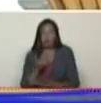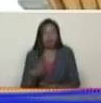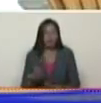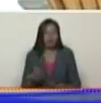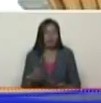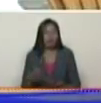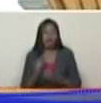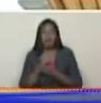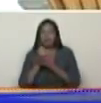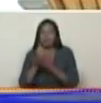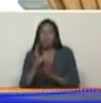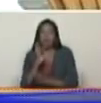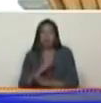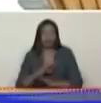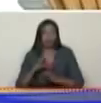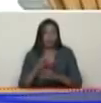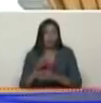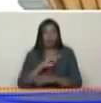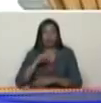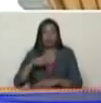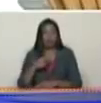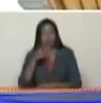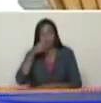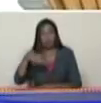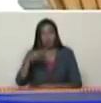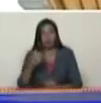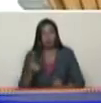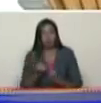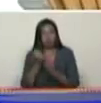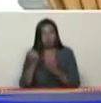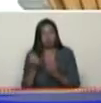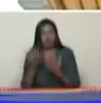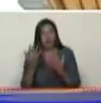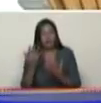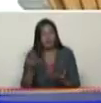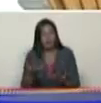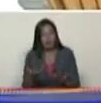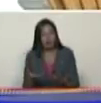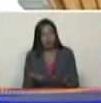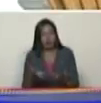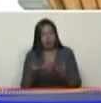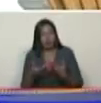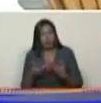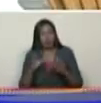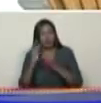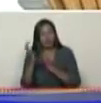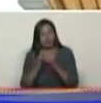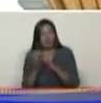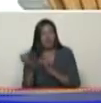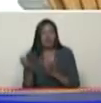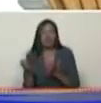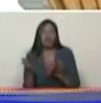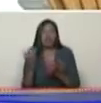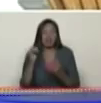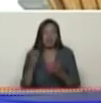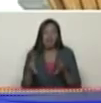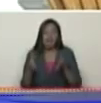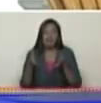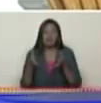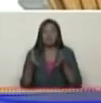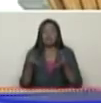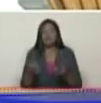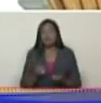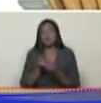sin ayuda, sin nada. Nuestro pueblo no está huérfano, nuestro pueblo tiene la mano solidaria y cristiana de una revolución, de un